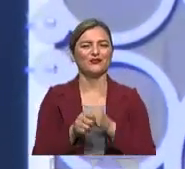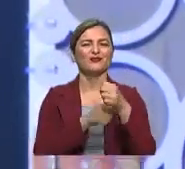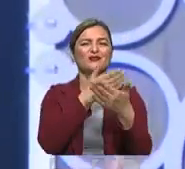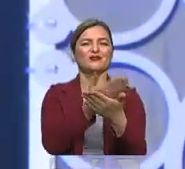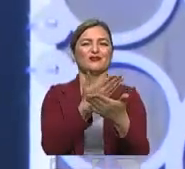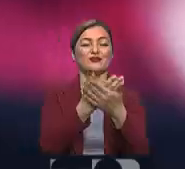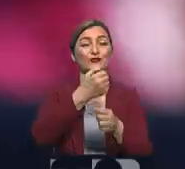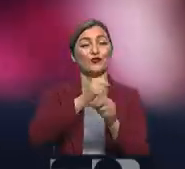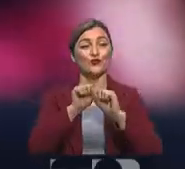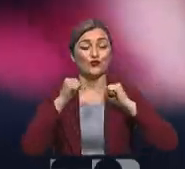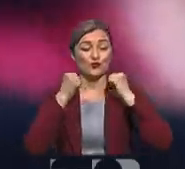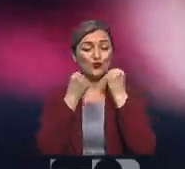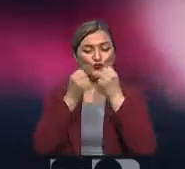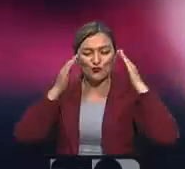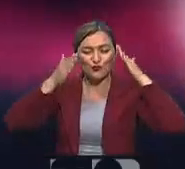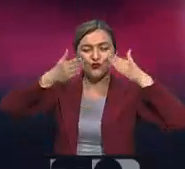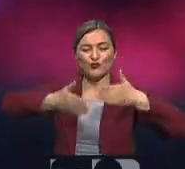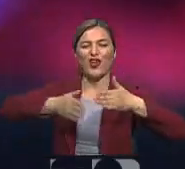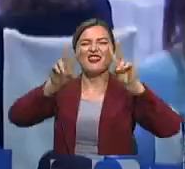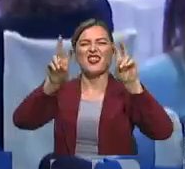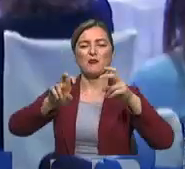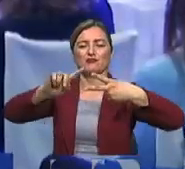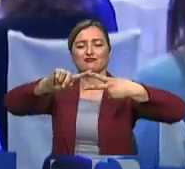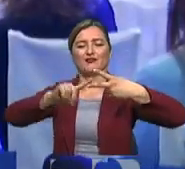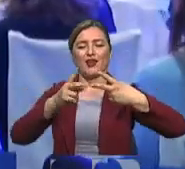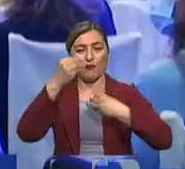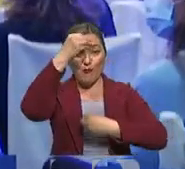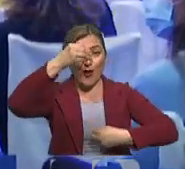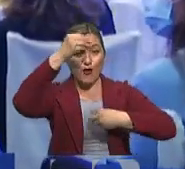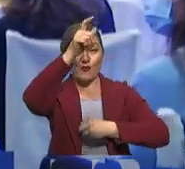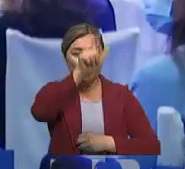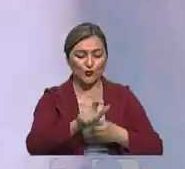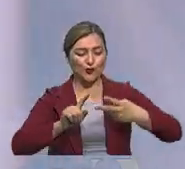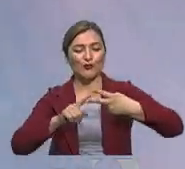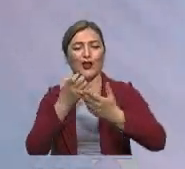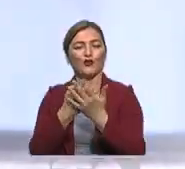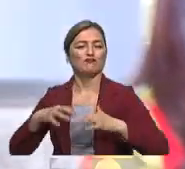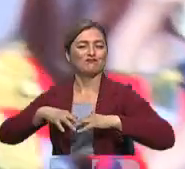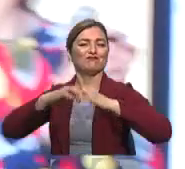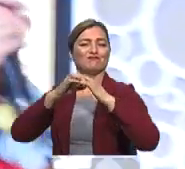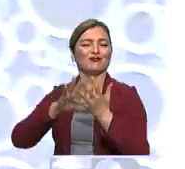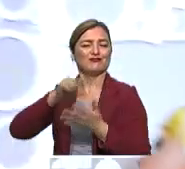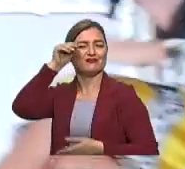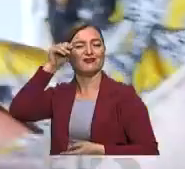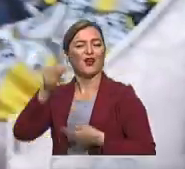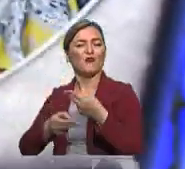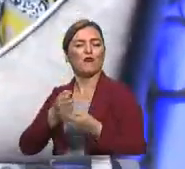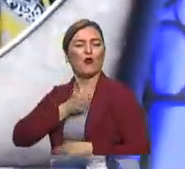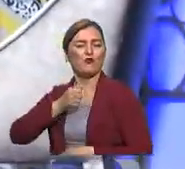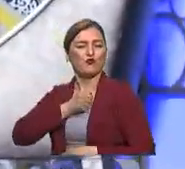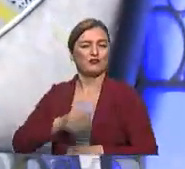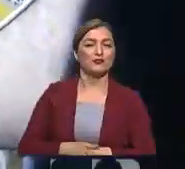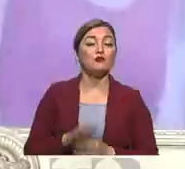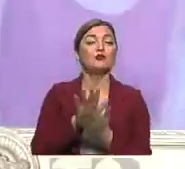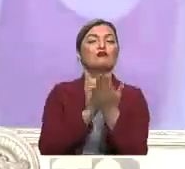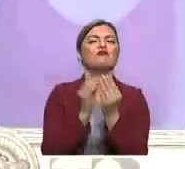que asumirá la reina está centrado en dos temas: los valores ciudadanos y la reactivación económica a través del emprendimiento. Los proyectos de las